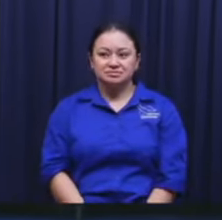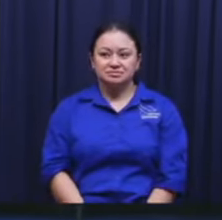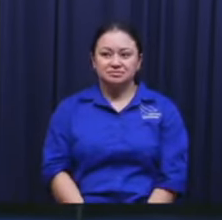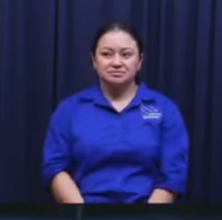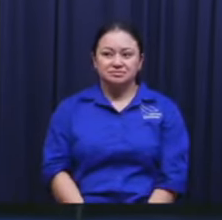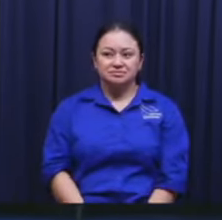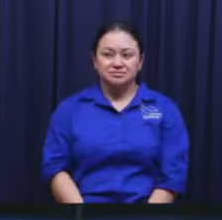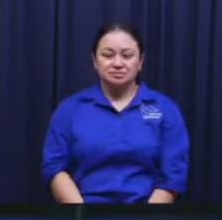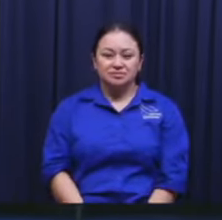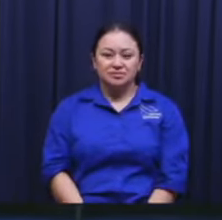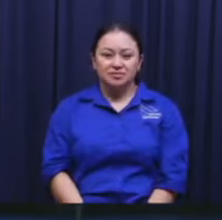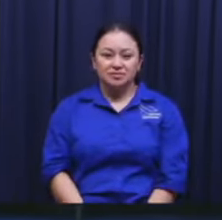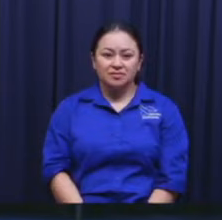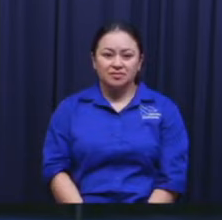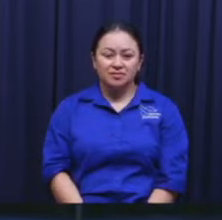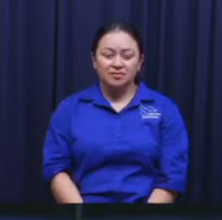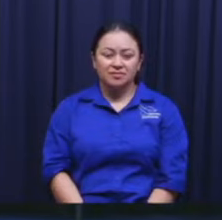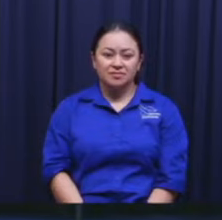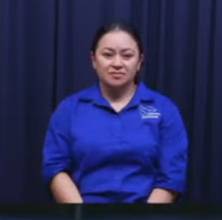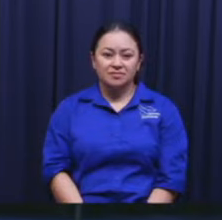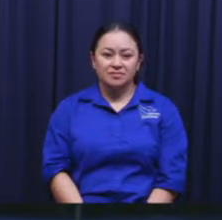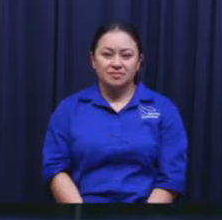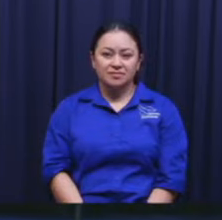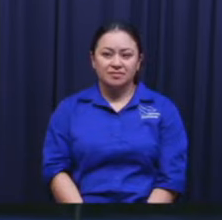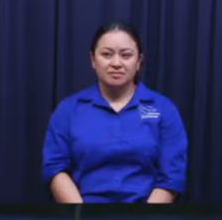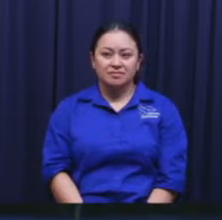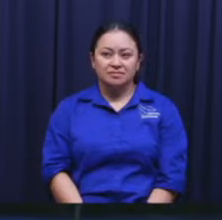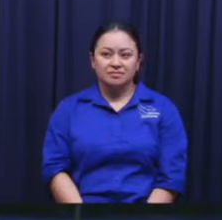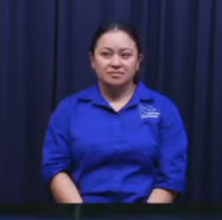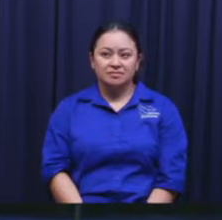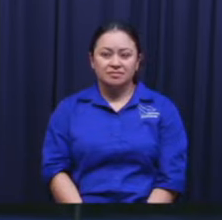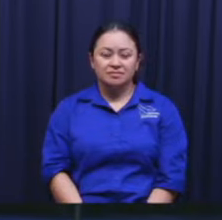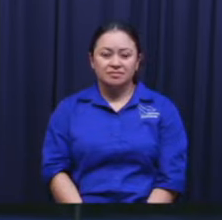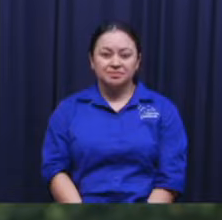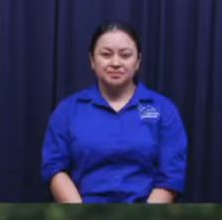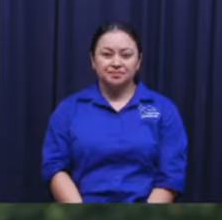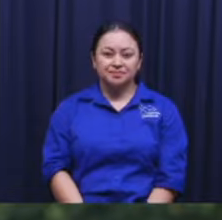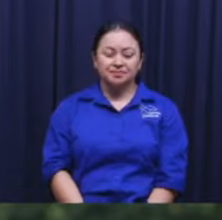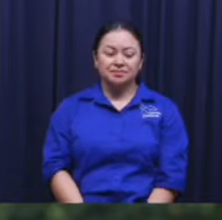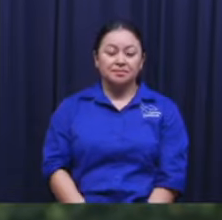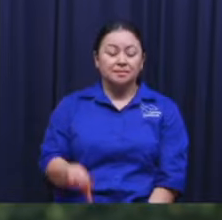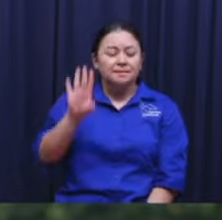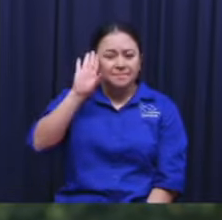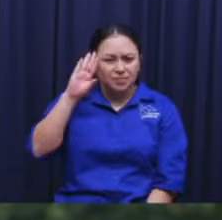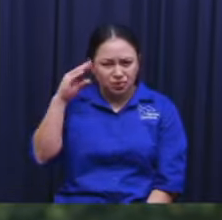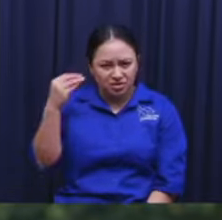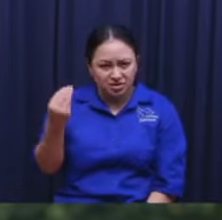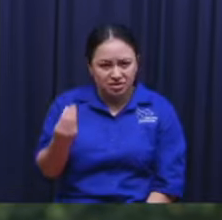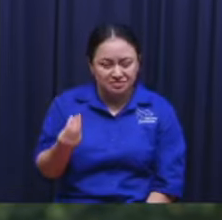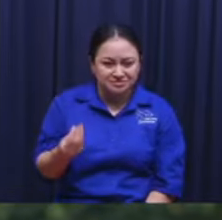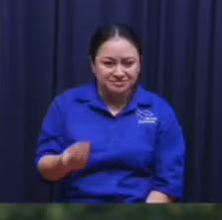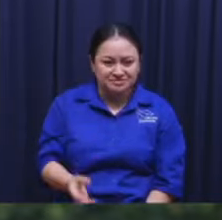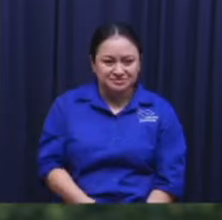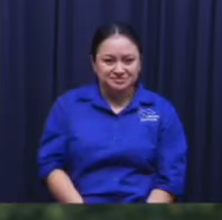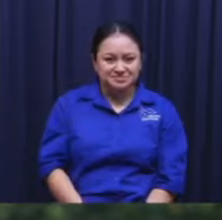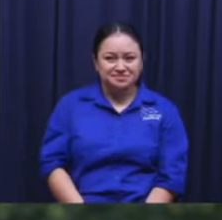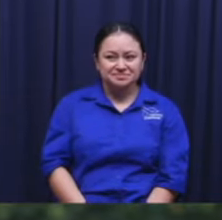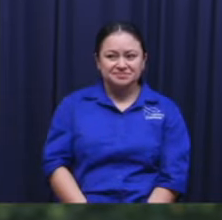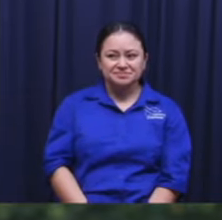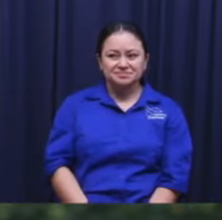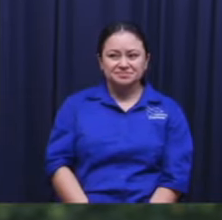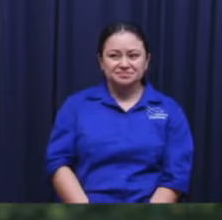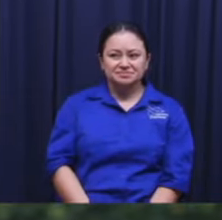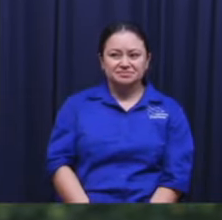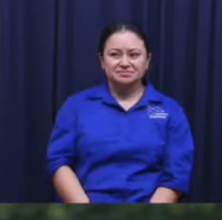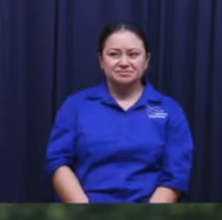animales que son propicios para hechicerías y cosas malas: búhos, serpientes, gatos. Bueno, no me voy a meter en ese lío.